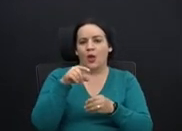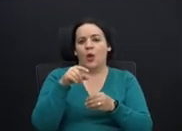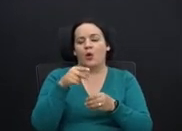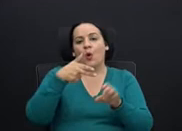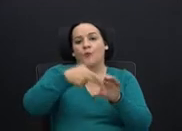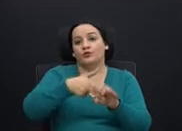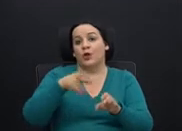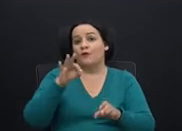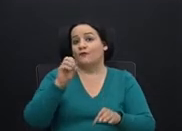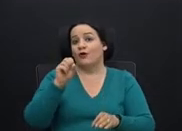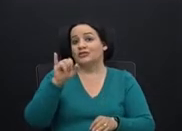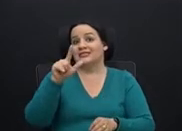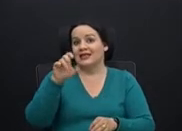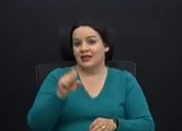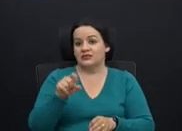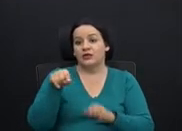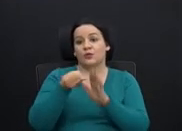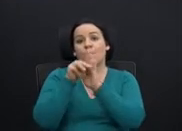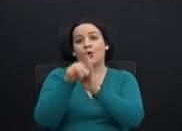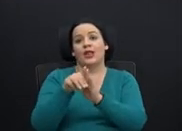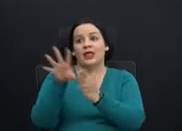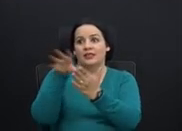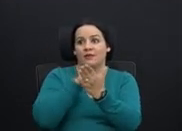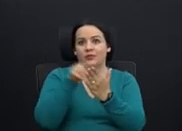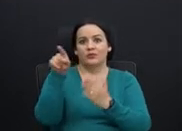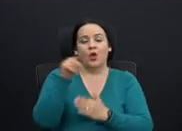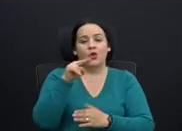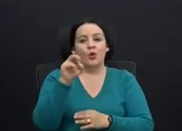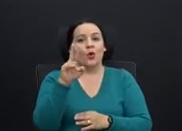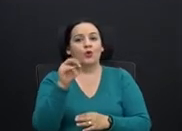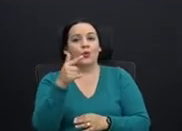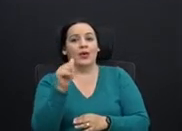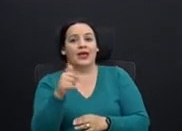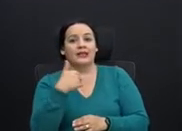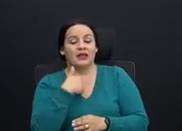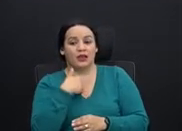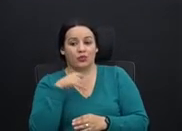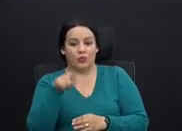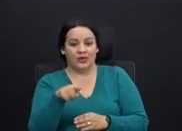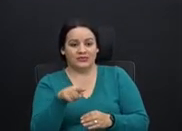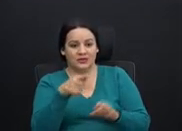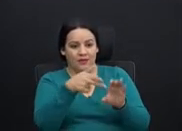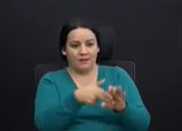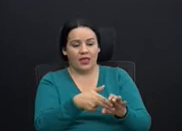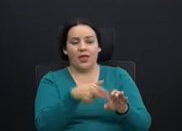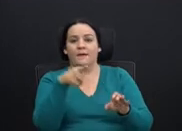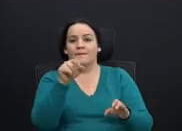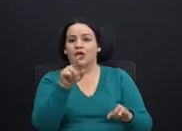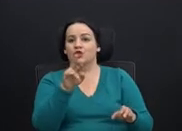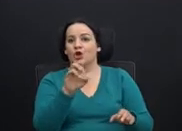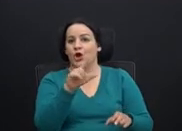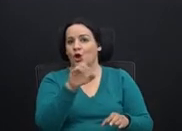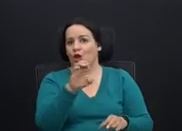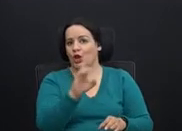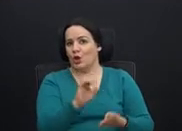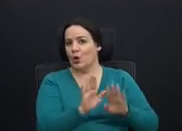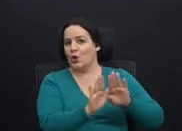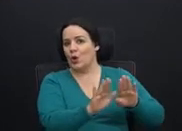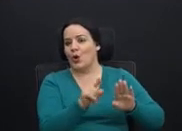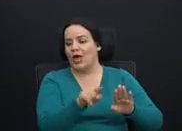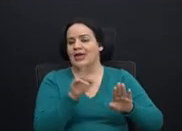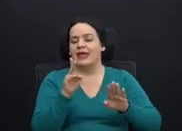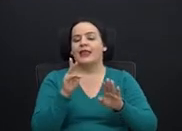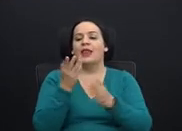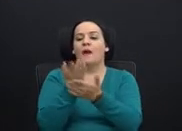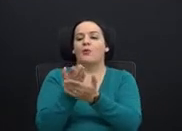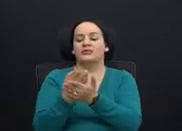un modelo del cual hay que seguir. Noruega, teniendo esos yacimientos de petróleo, apuesta fuertemente